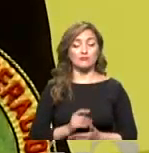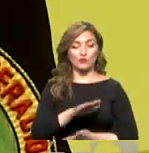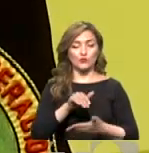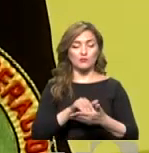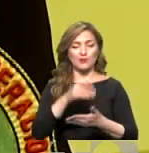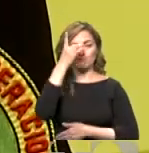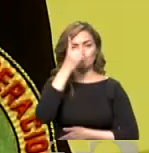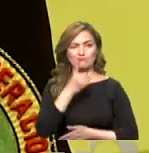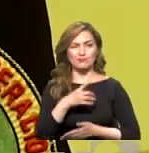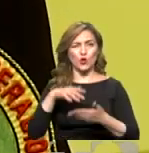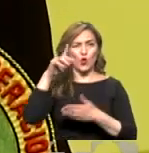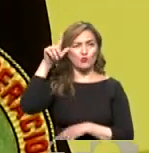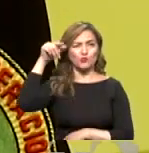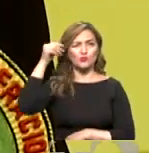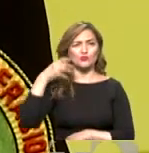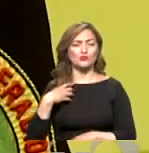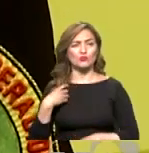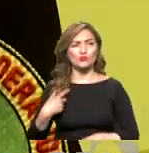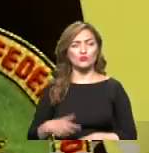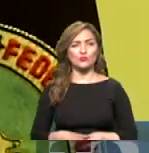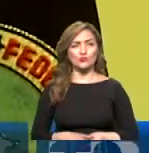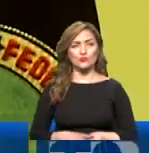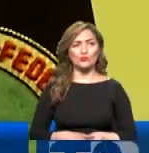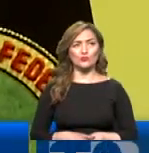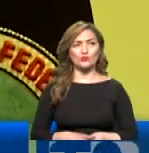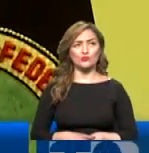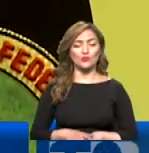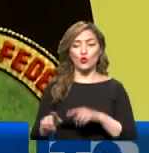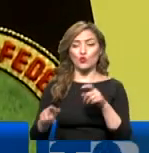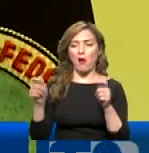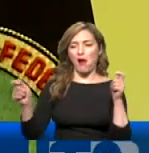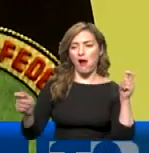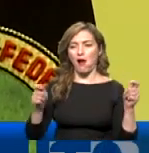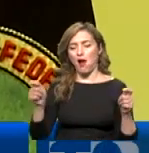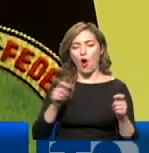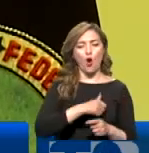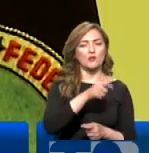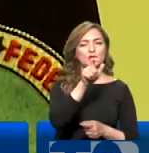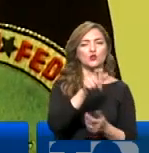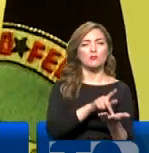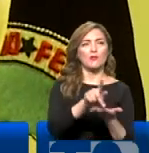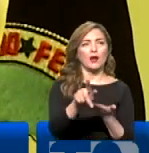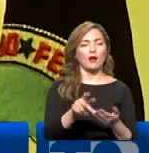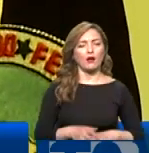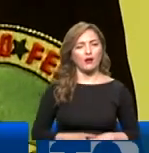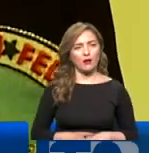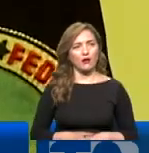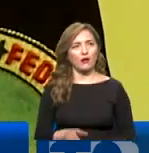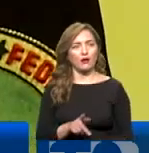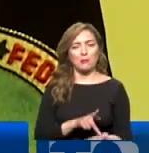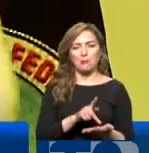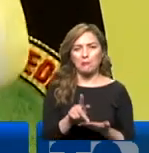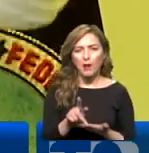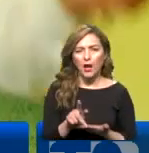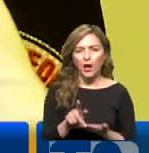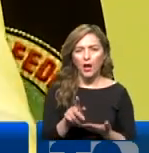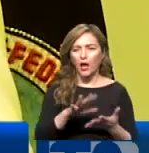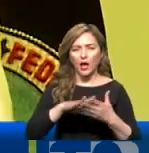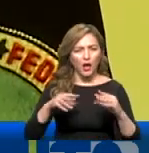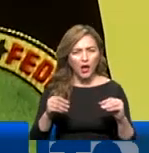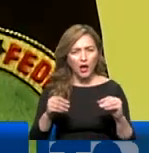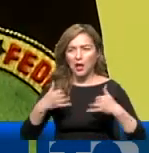varias decisiones del gobierno. Aquí uno farrea y el otro paga. Y cuando se paga, no es para enmendar, sino para